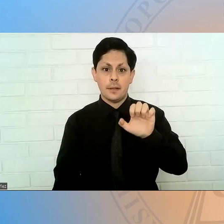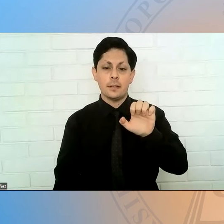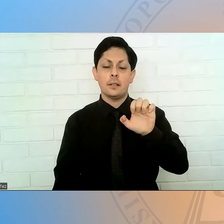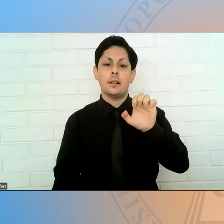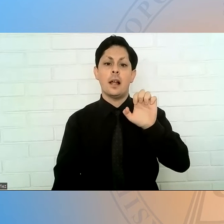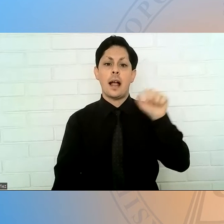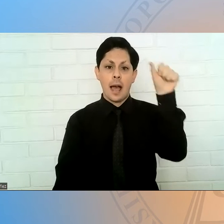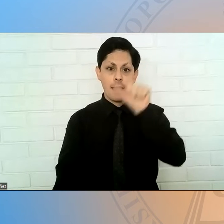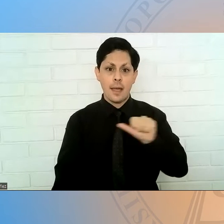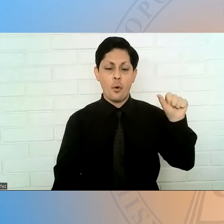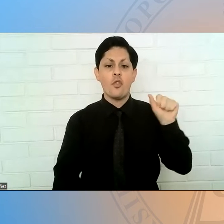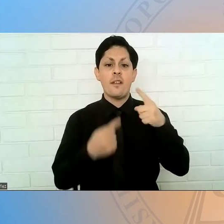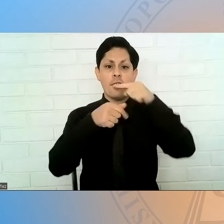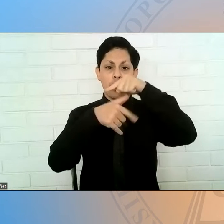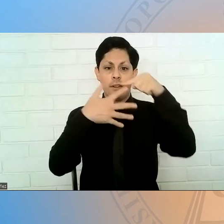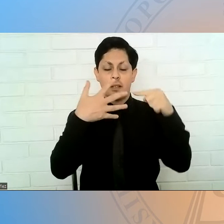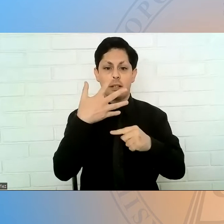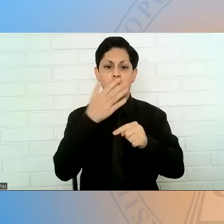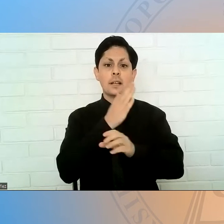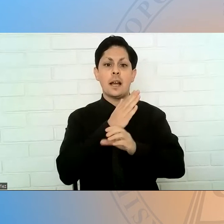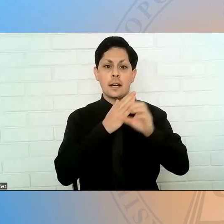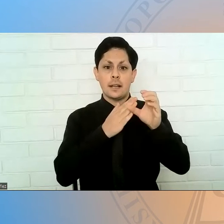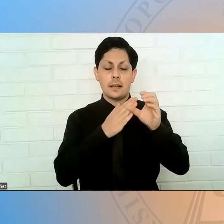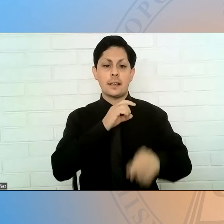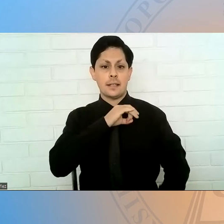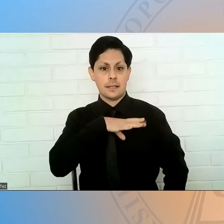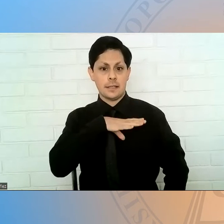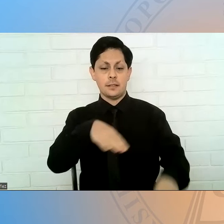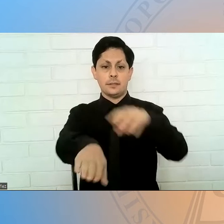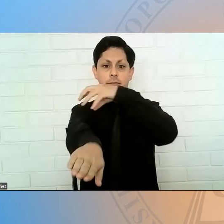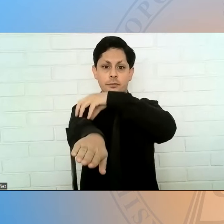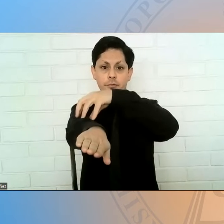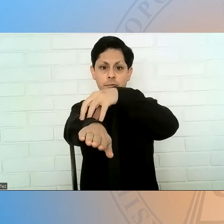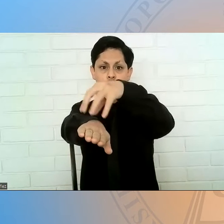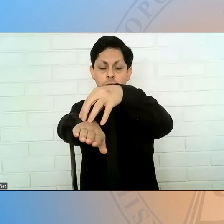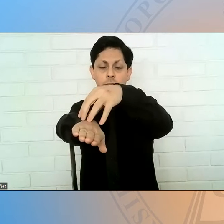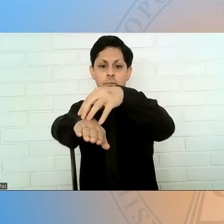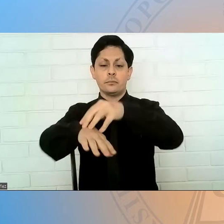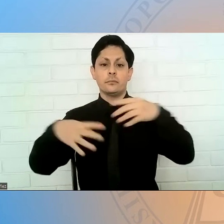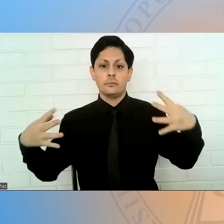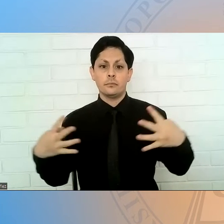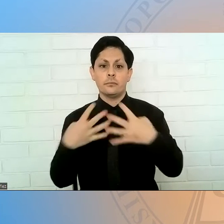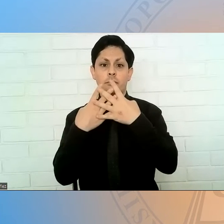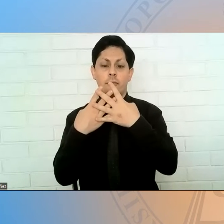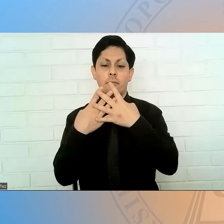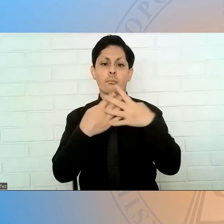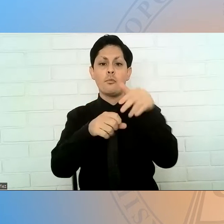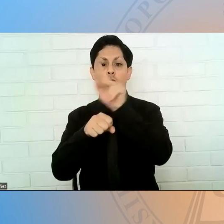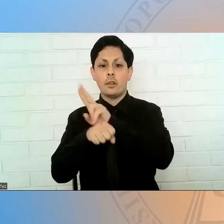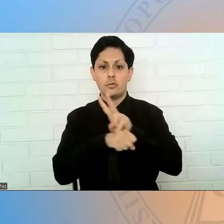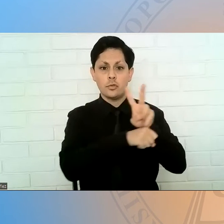las distintas carreras de Pedagogía en Educación Especial de Chile que conforman la red de